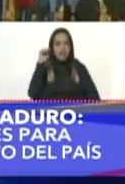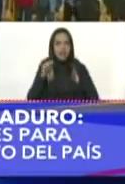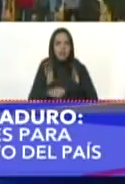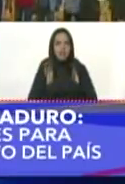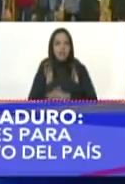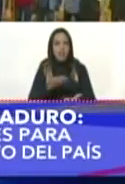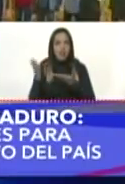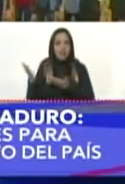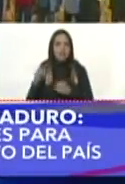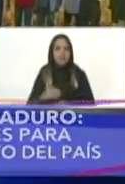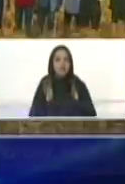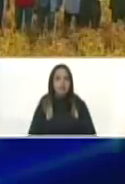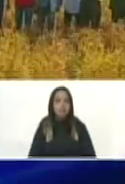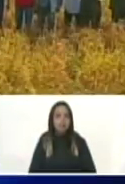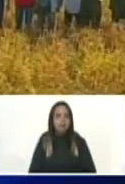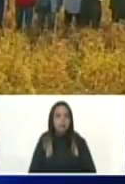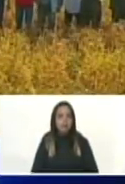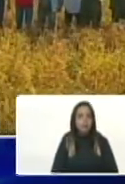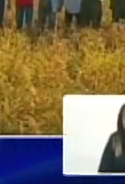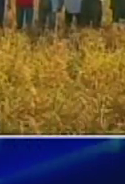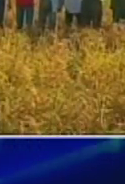Adelante.